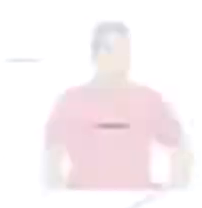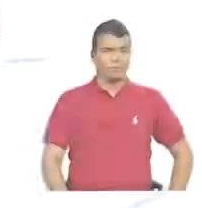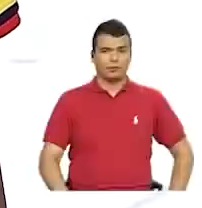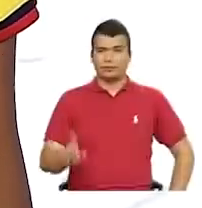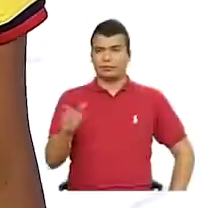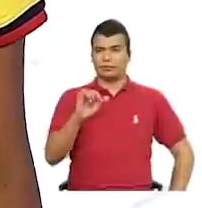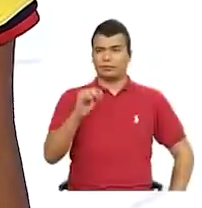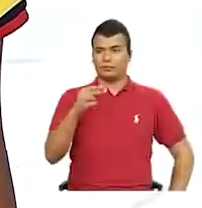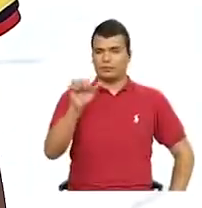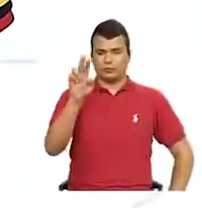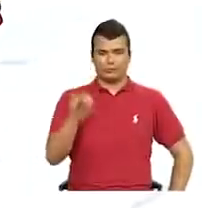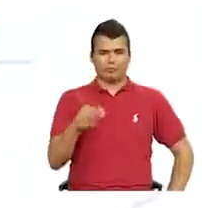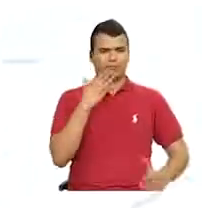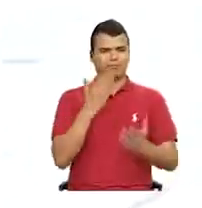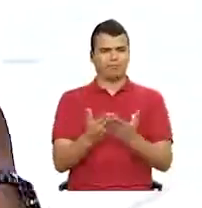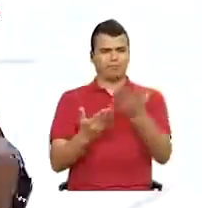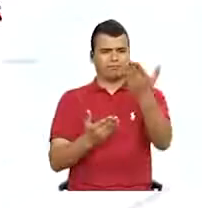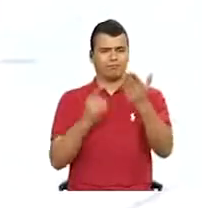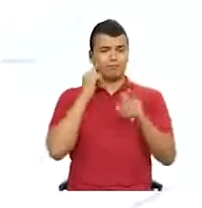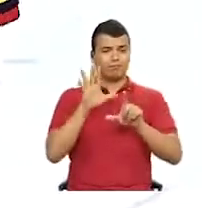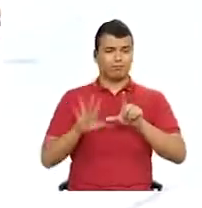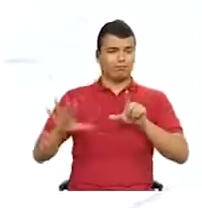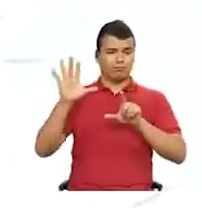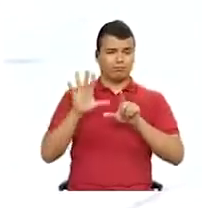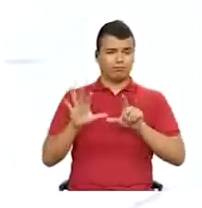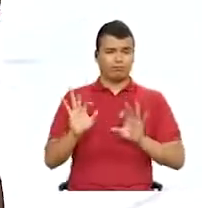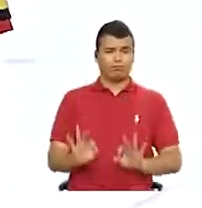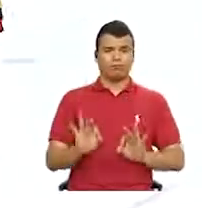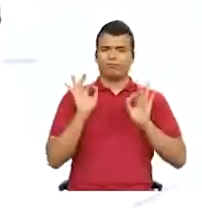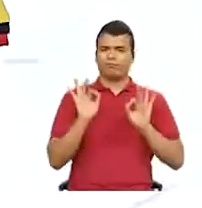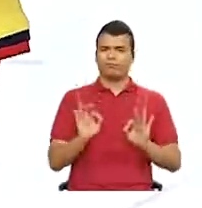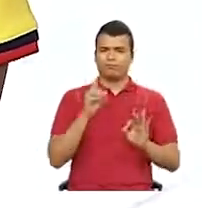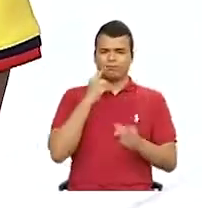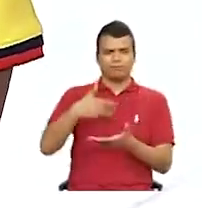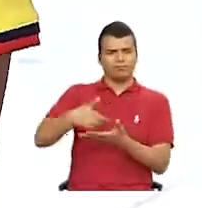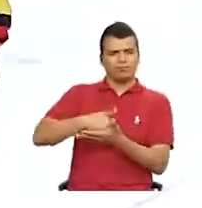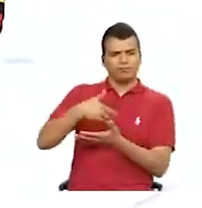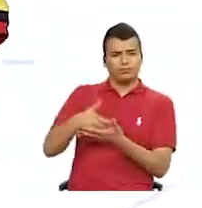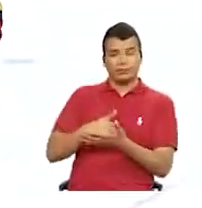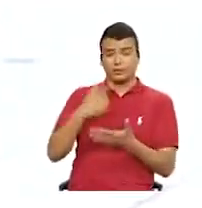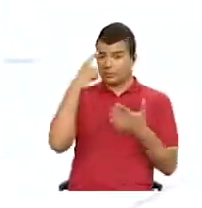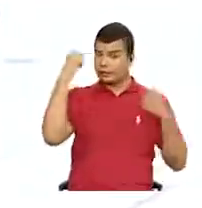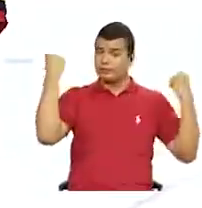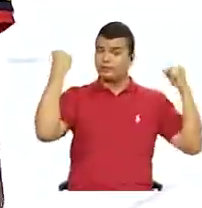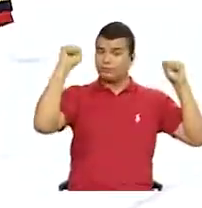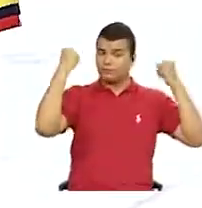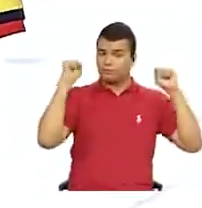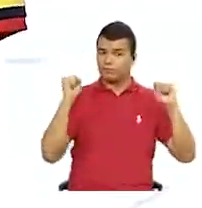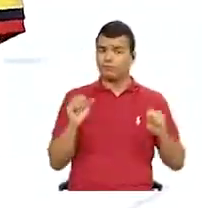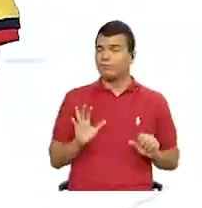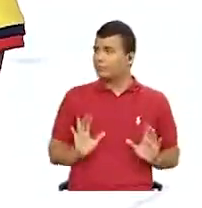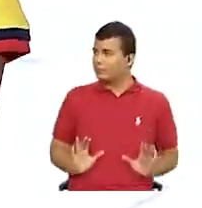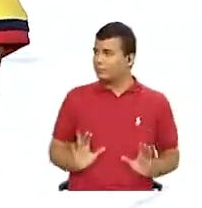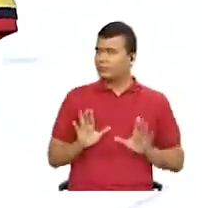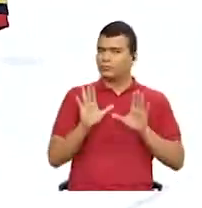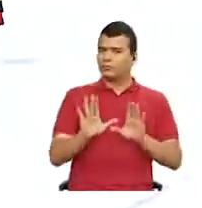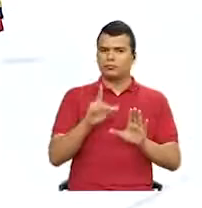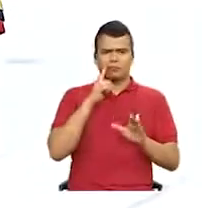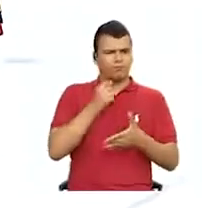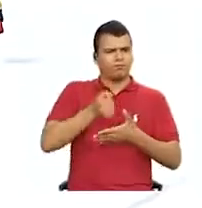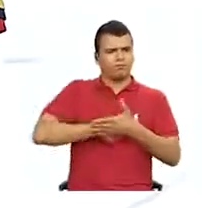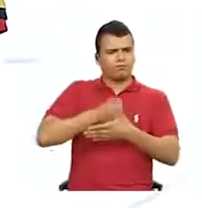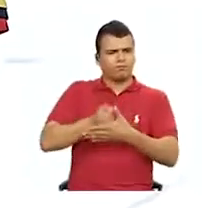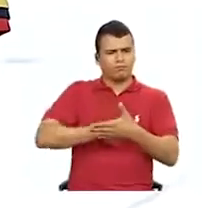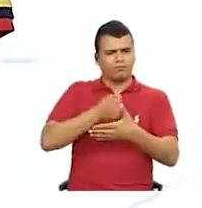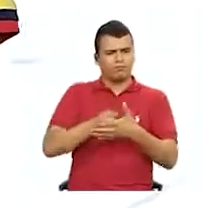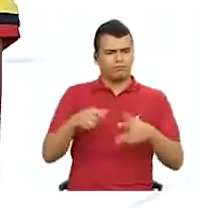Jihan Mohamed, muchísimas gracias por esta nota tan completa, por esas recomendaciones. La situación es preocupante, pero como podemos ver, se está trabajando para